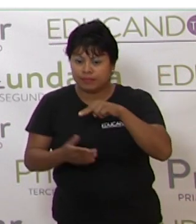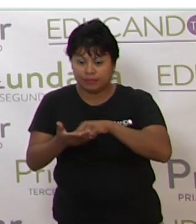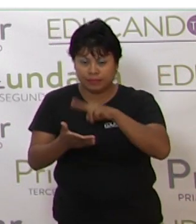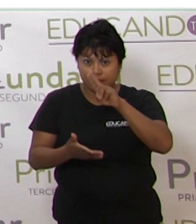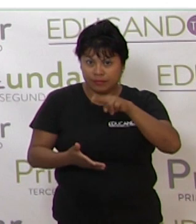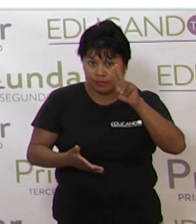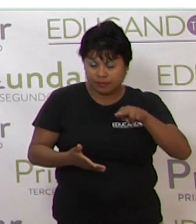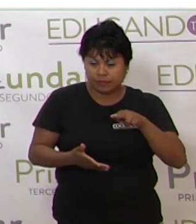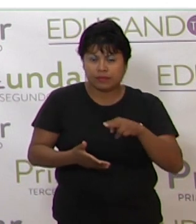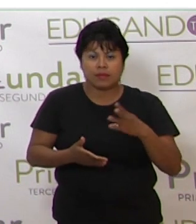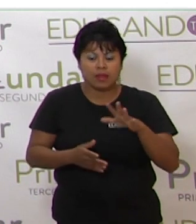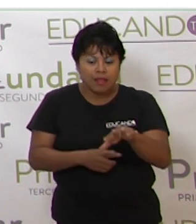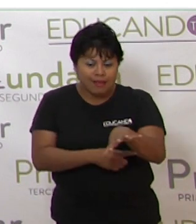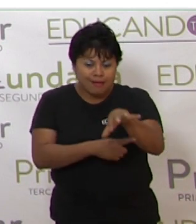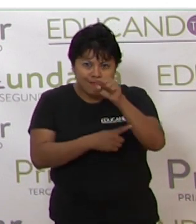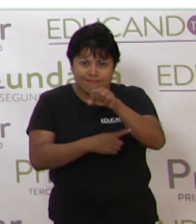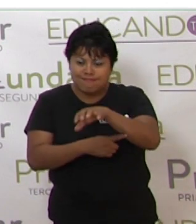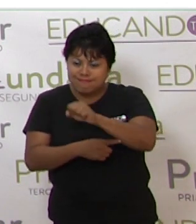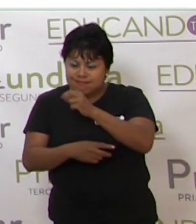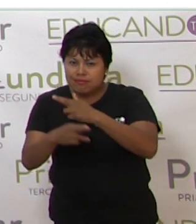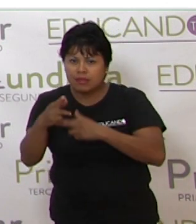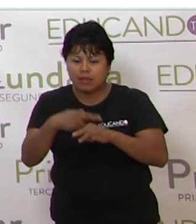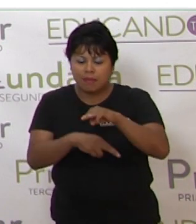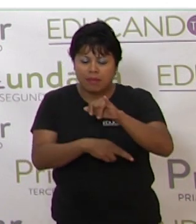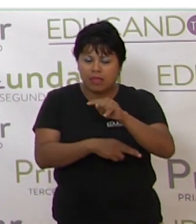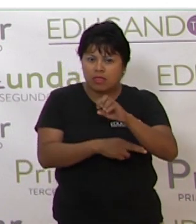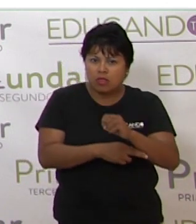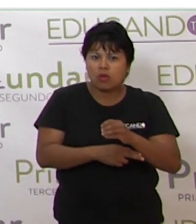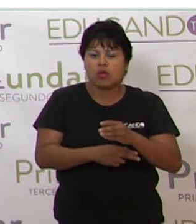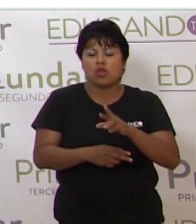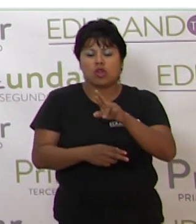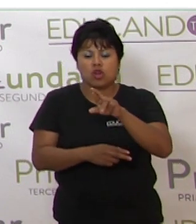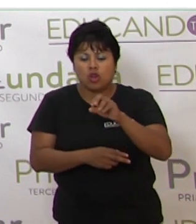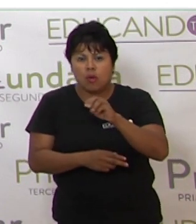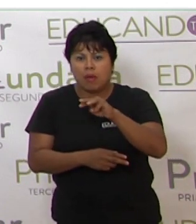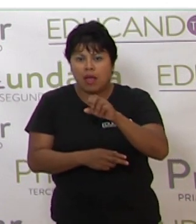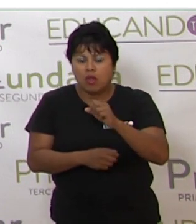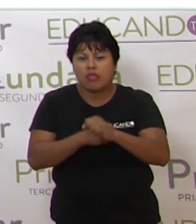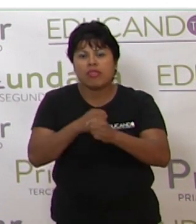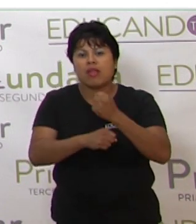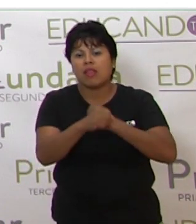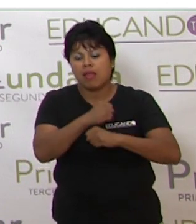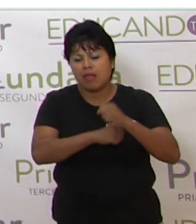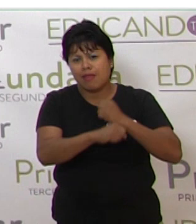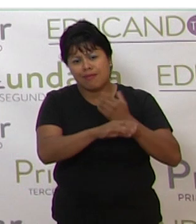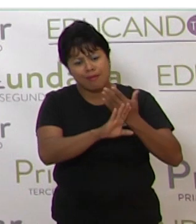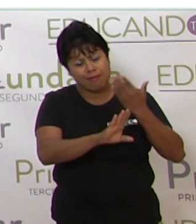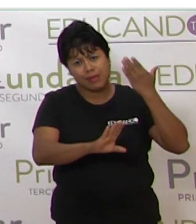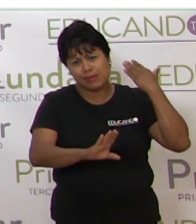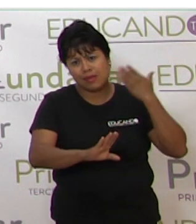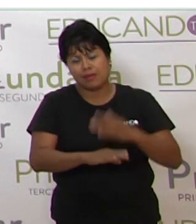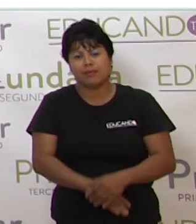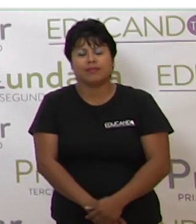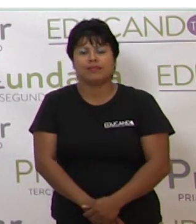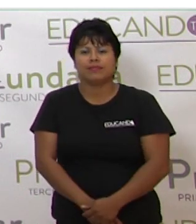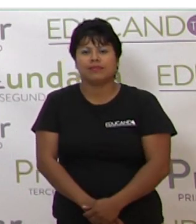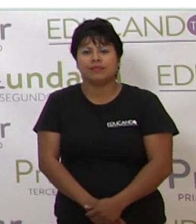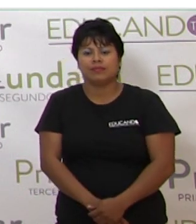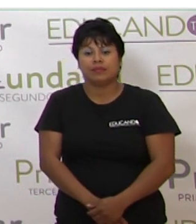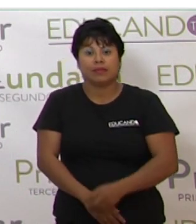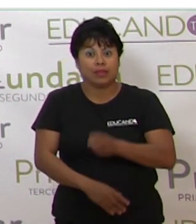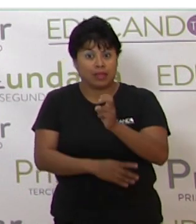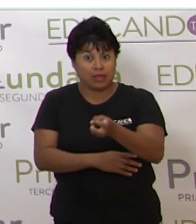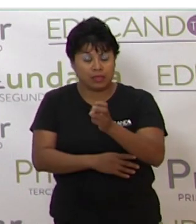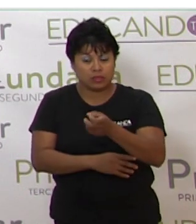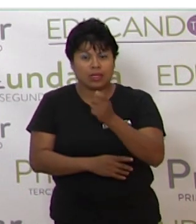está retomando mitos romanos de siglos anteriores, lo cual